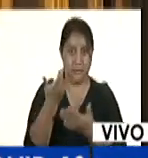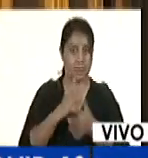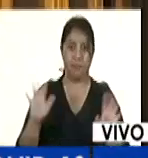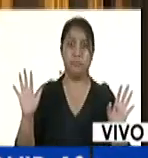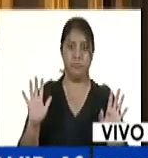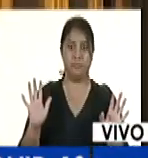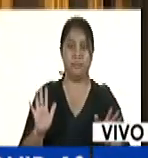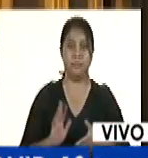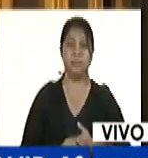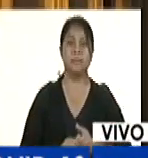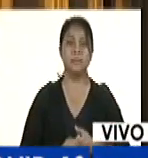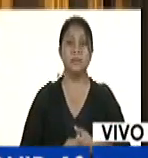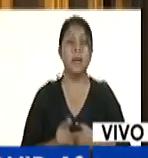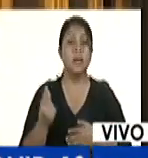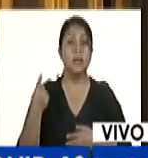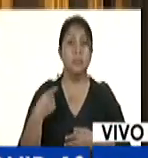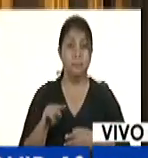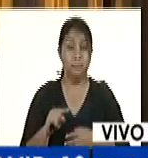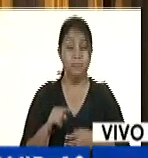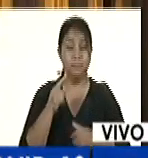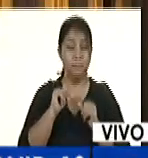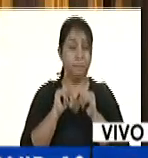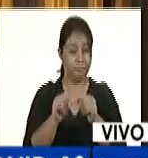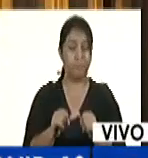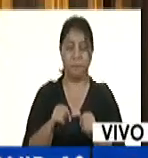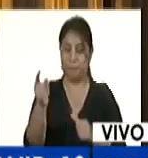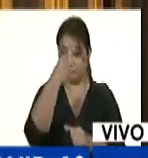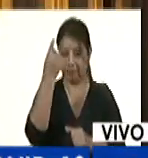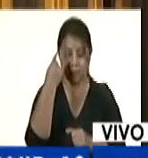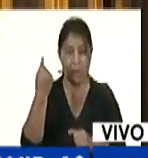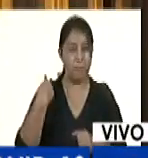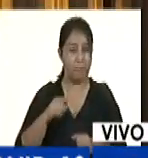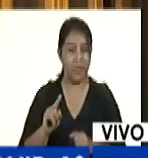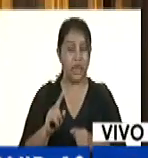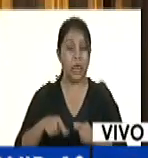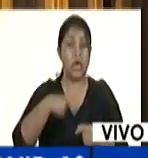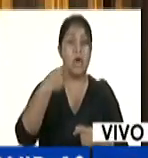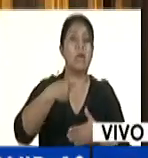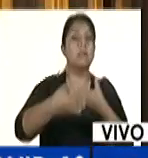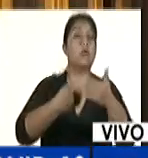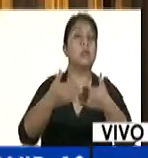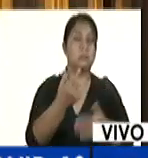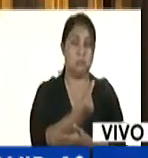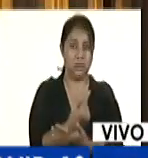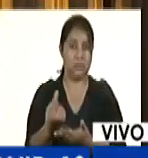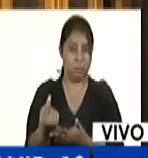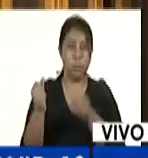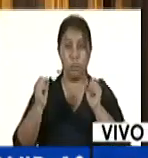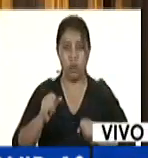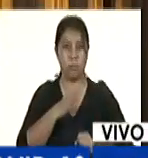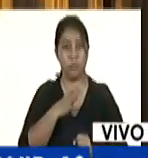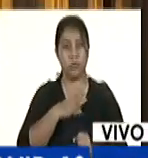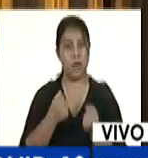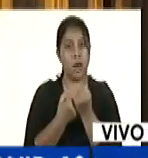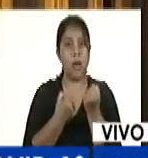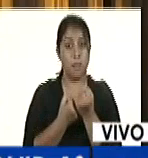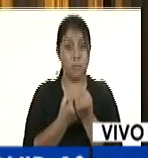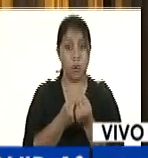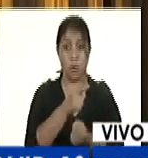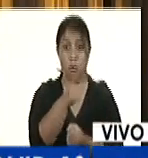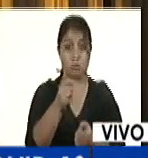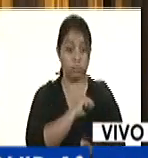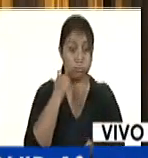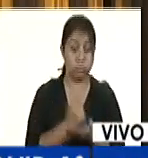Seguimos trabajando para que en las próximas semanas podamos tener el apoyo que nos autorizó el Congreso de la República en